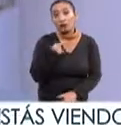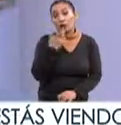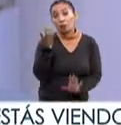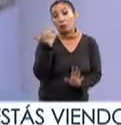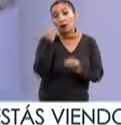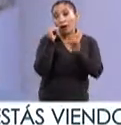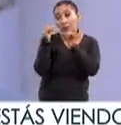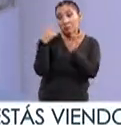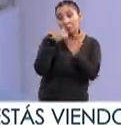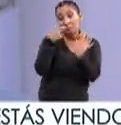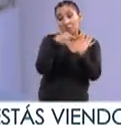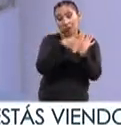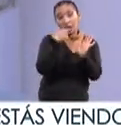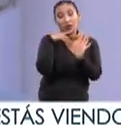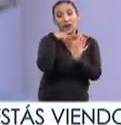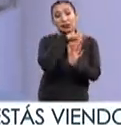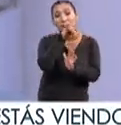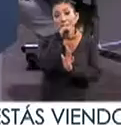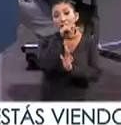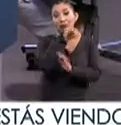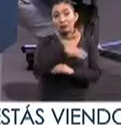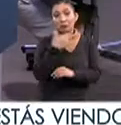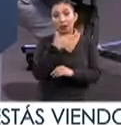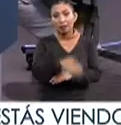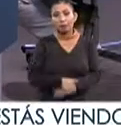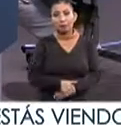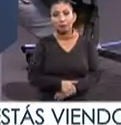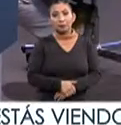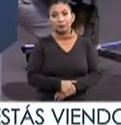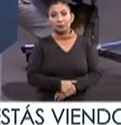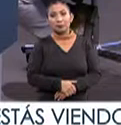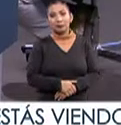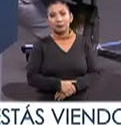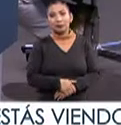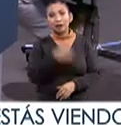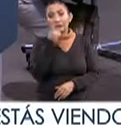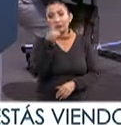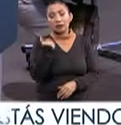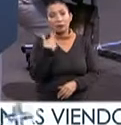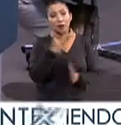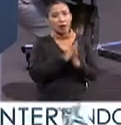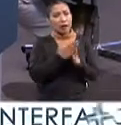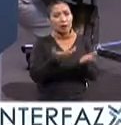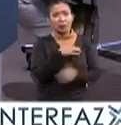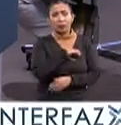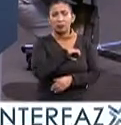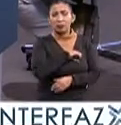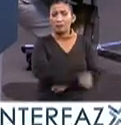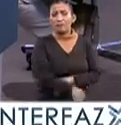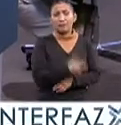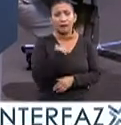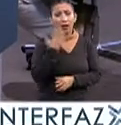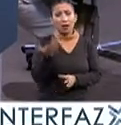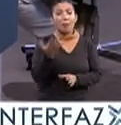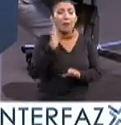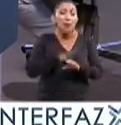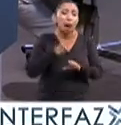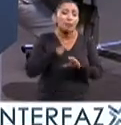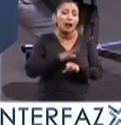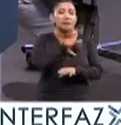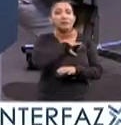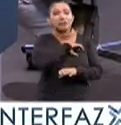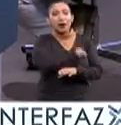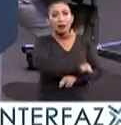llamar la atención sobre Noticias del Imperio. Y lo hiciste muy bien. Sí, yo les decía que es uno de mis libros favoritos, y no es que el